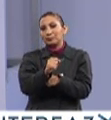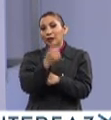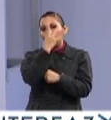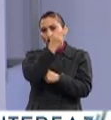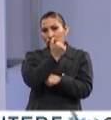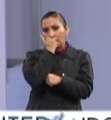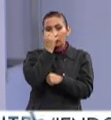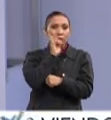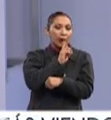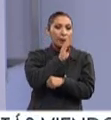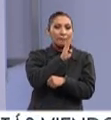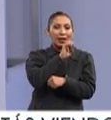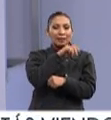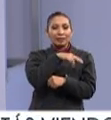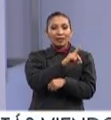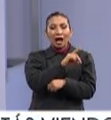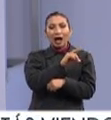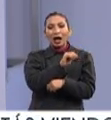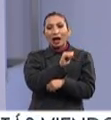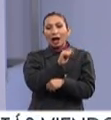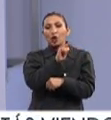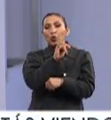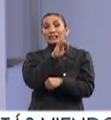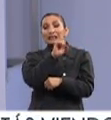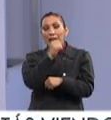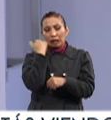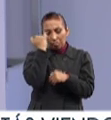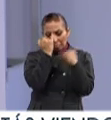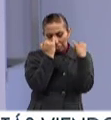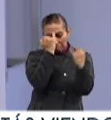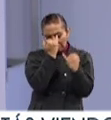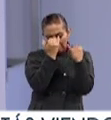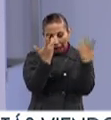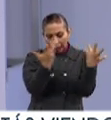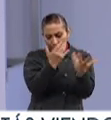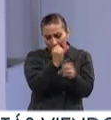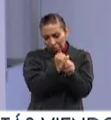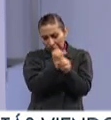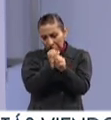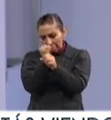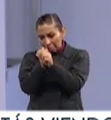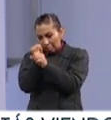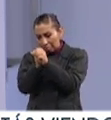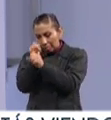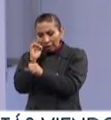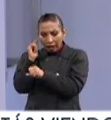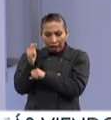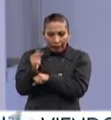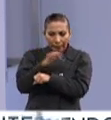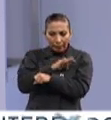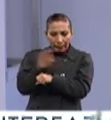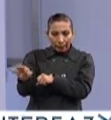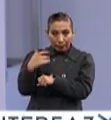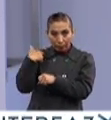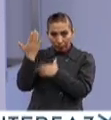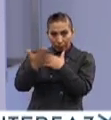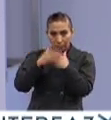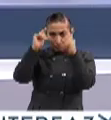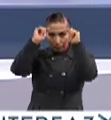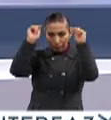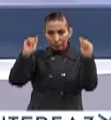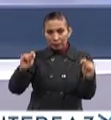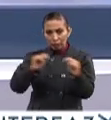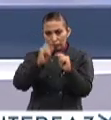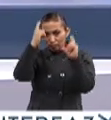dos alumnas, Brenda y Luisa, se dieron a la tarea de generar una investigación con el cual se pudiesen titular,